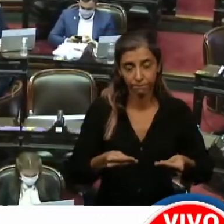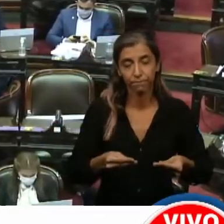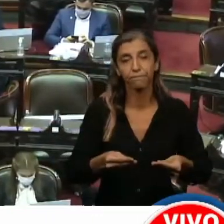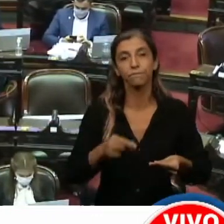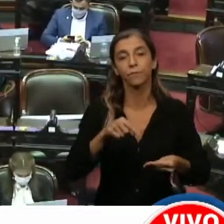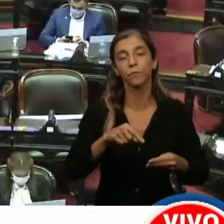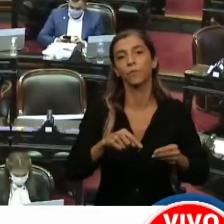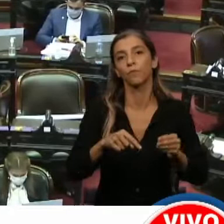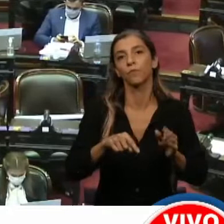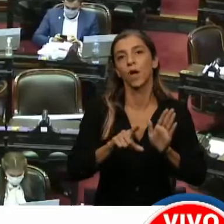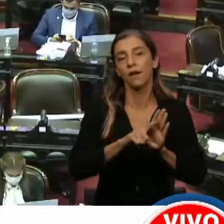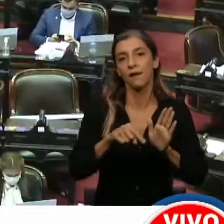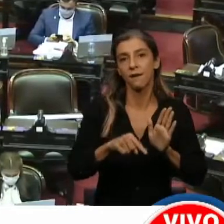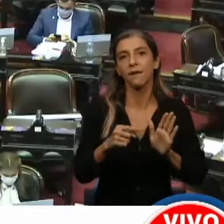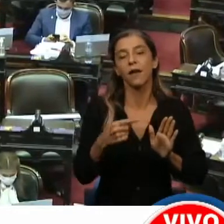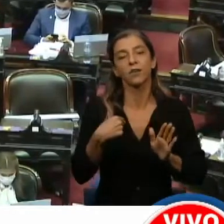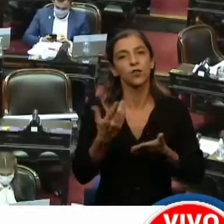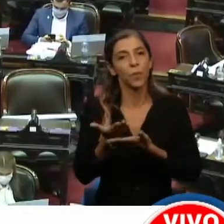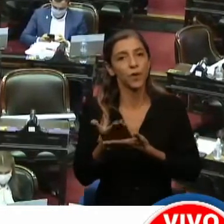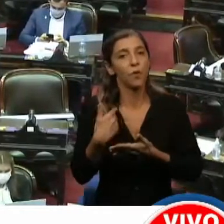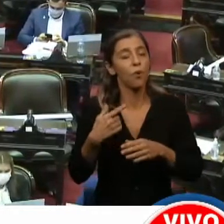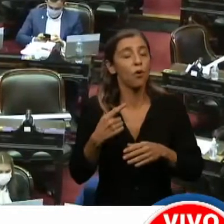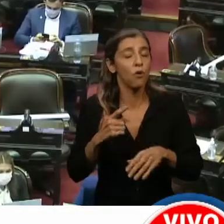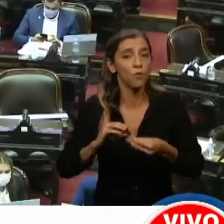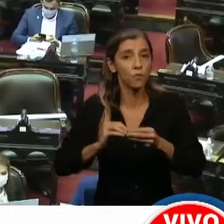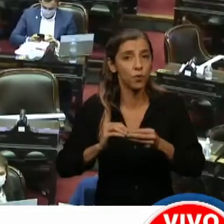y que fue motivo inclusive de una sesión especial